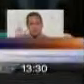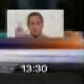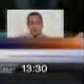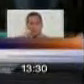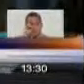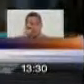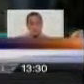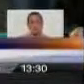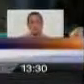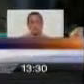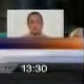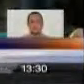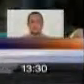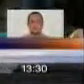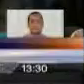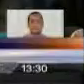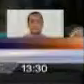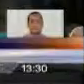Huántar.